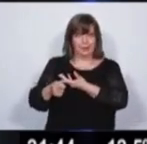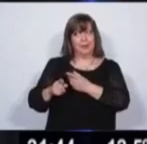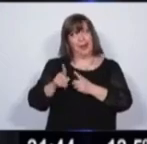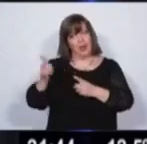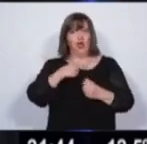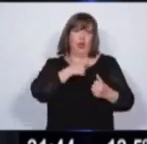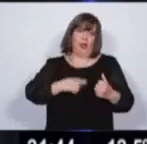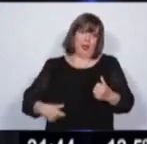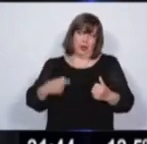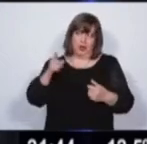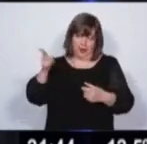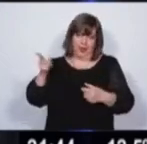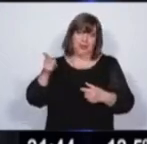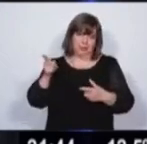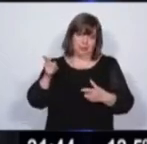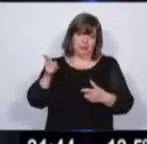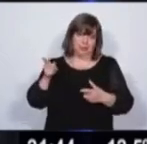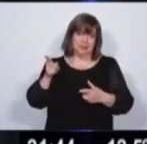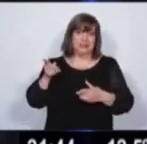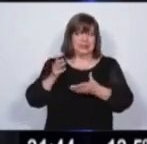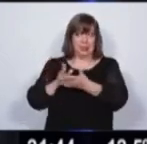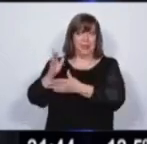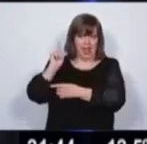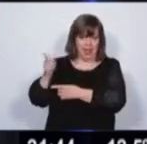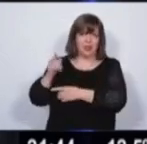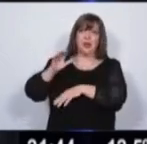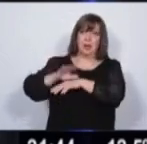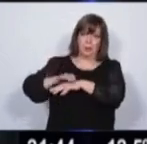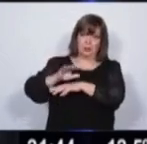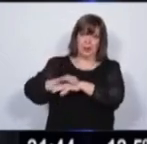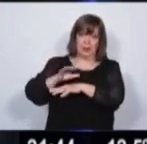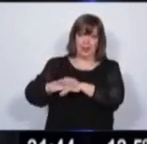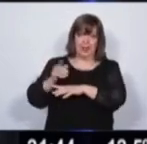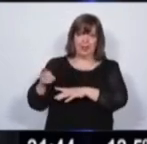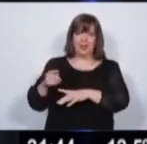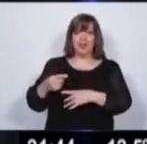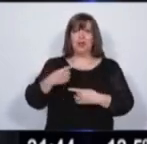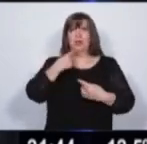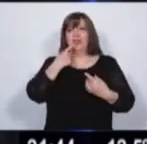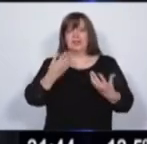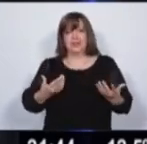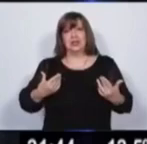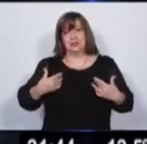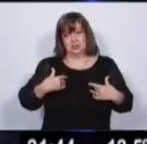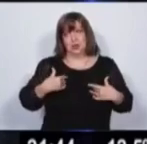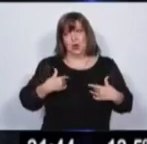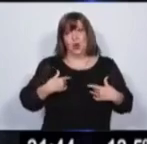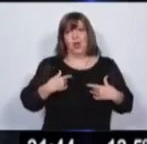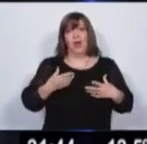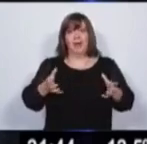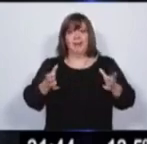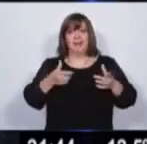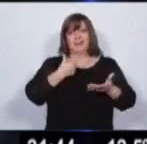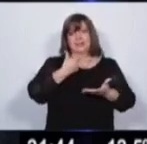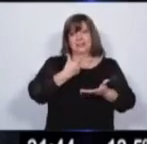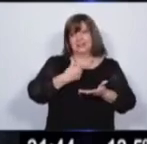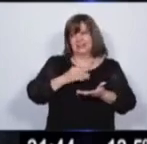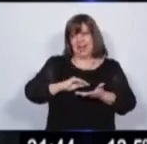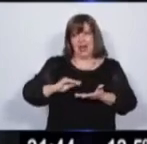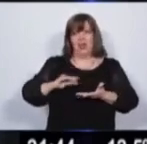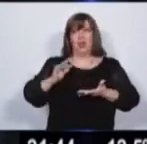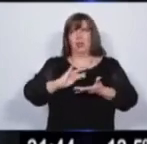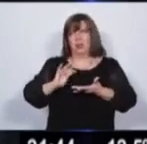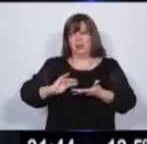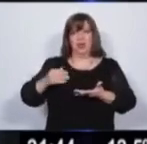que están en el gobierno son los que tienen siempre la responsabilidad no podemos decir si yo tengo legisladores y soy parte